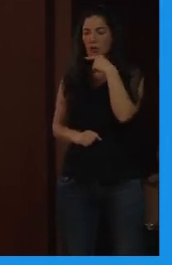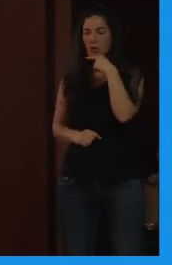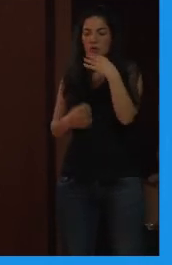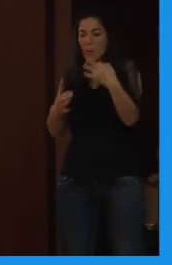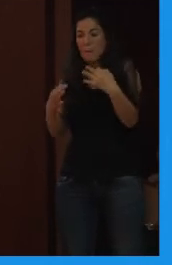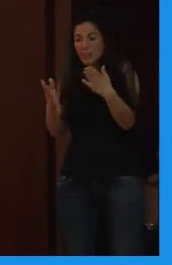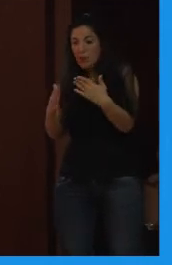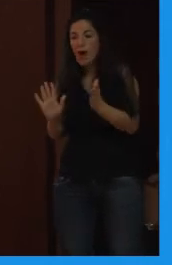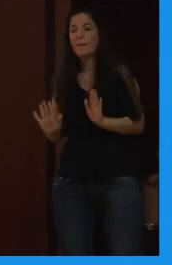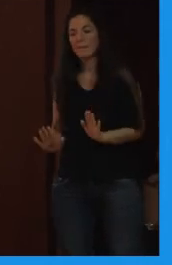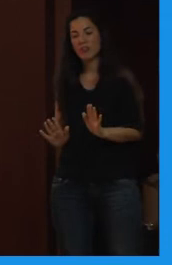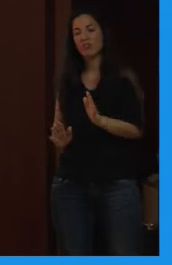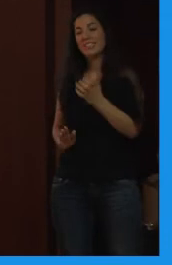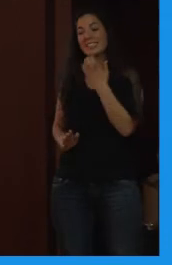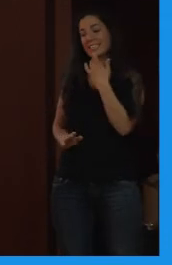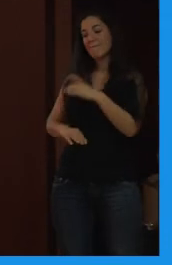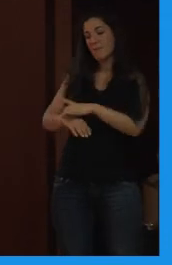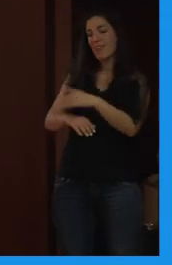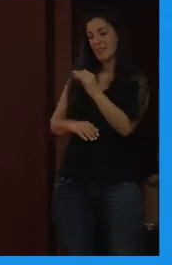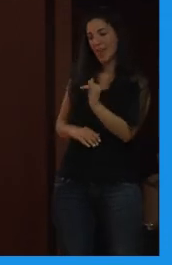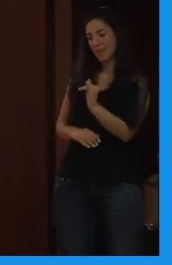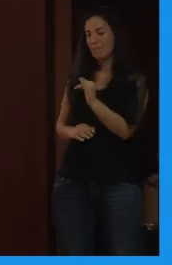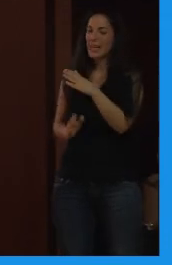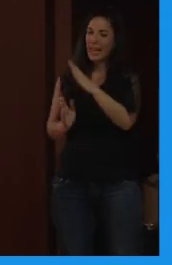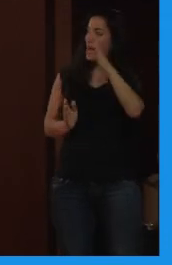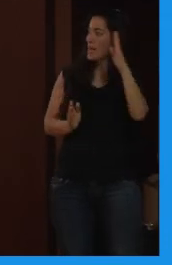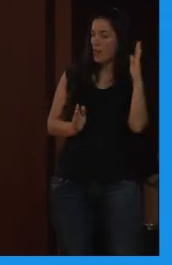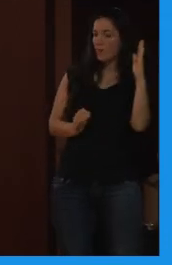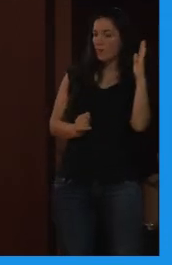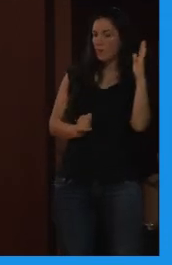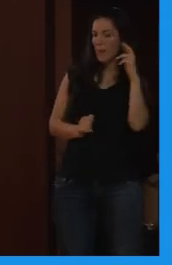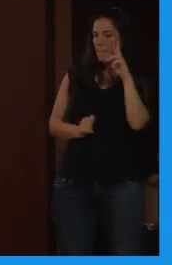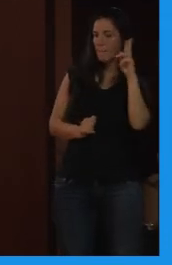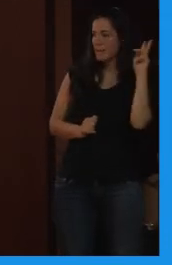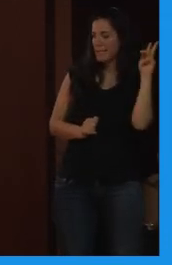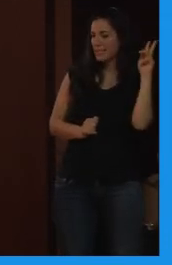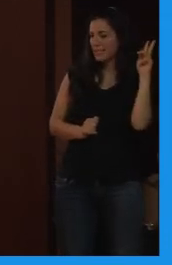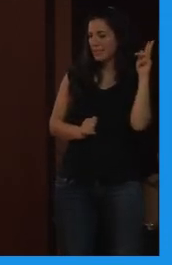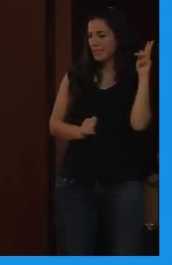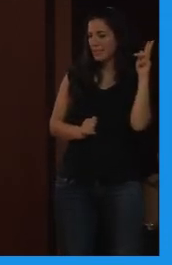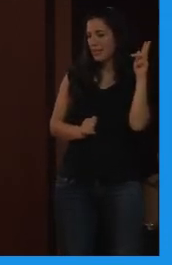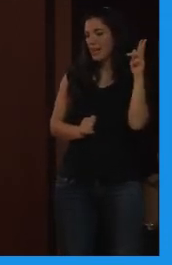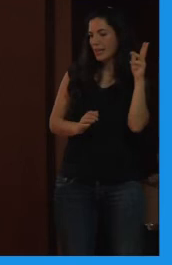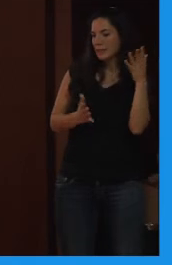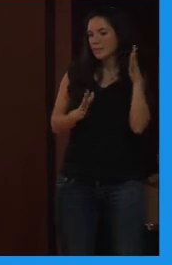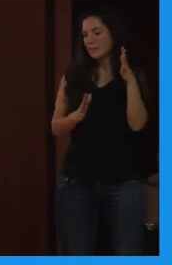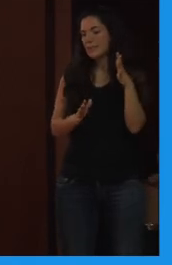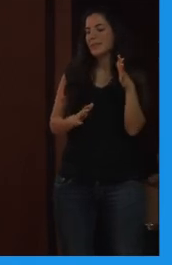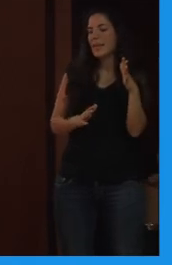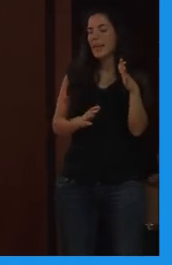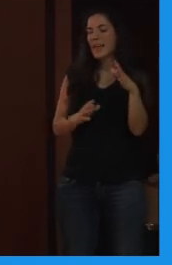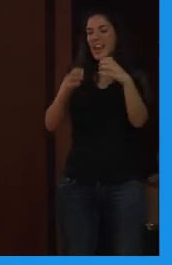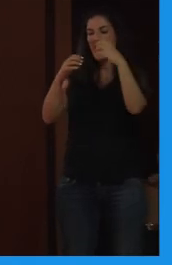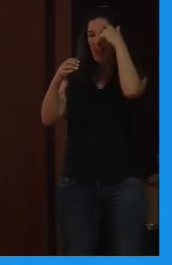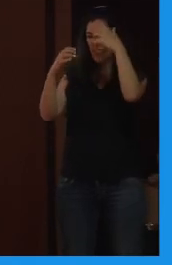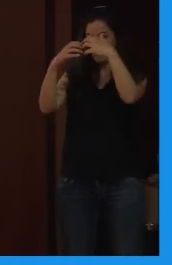la percusión. Y al lado derecho veis el sistema endocrino con la regulación hormonal, pues del hipotálamo, de